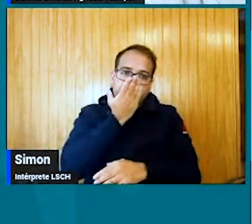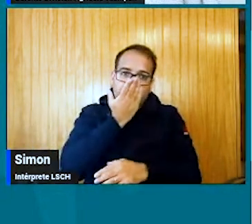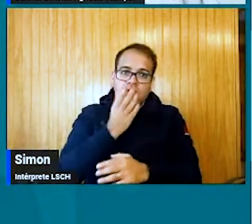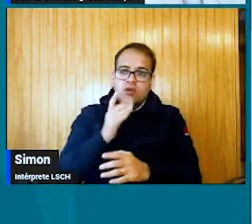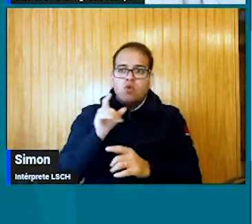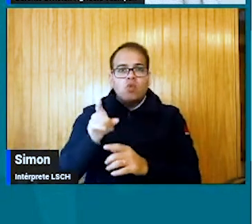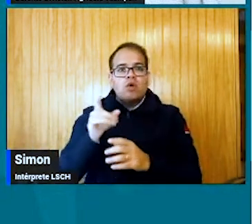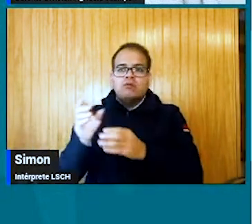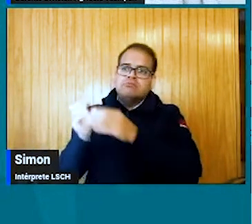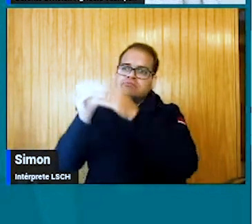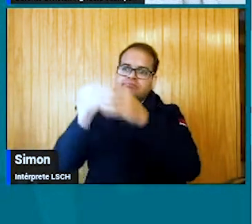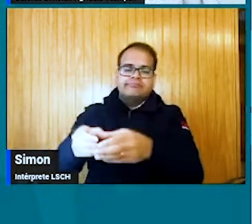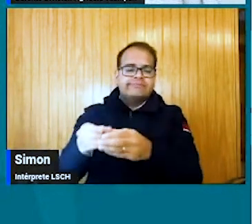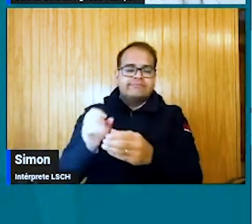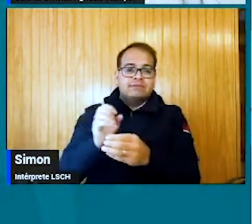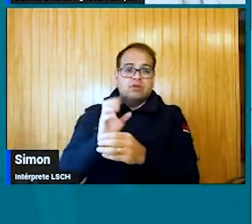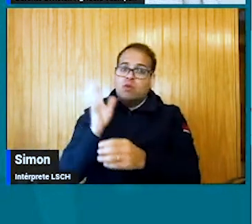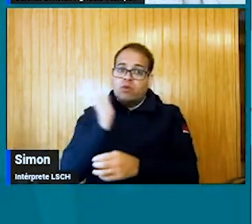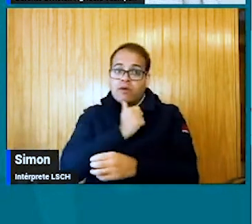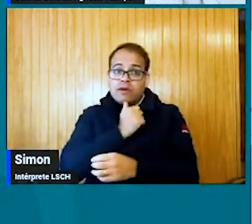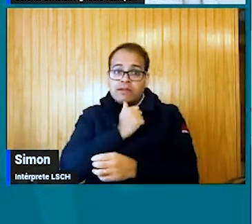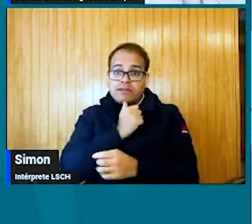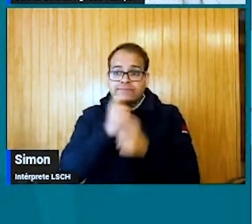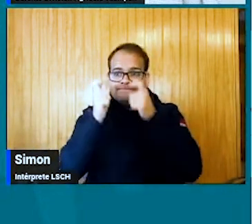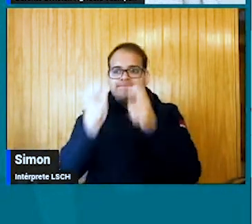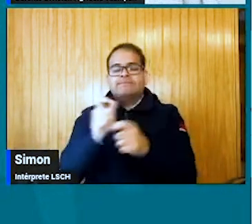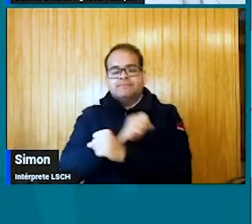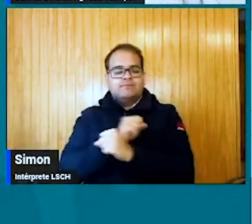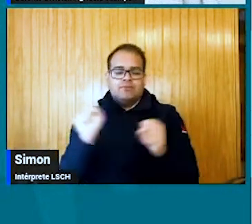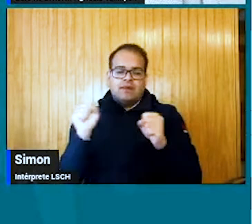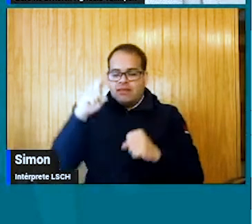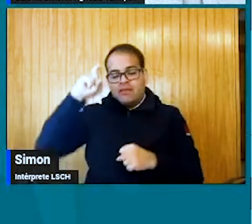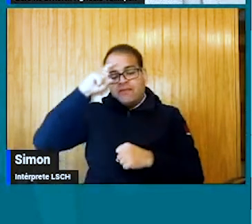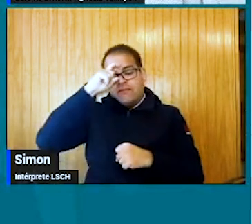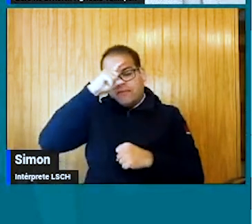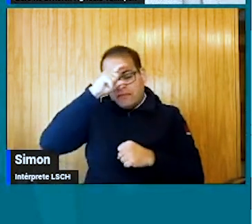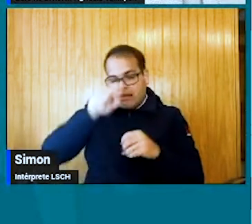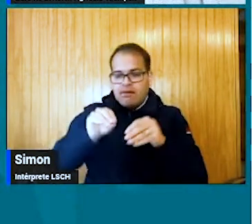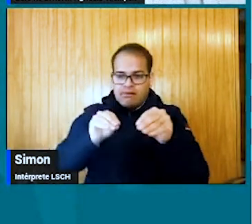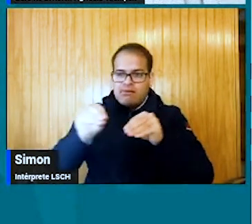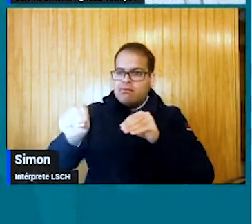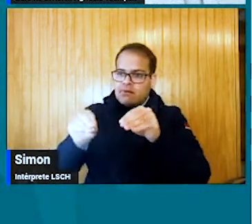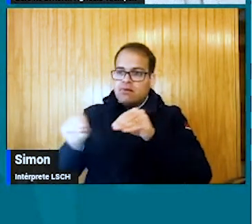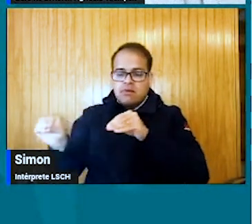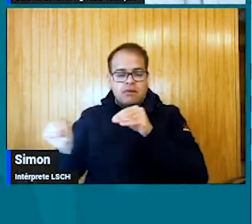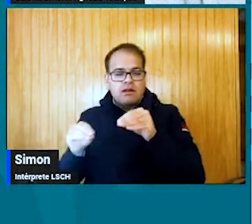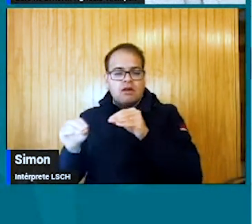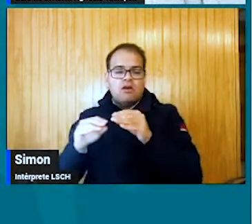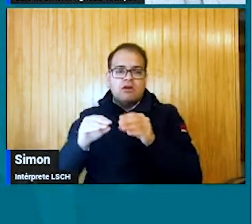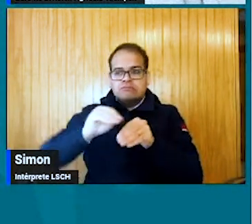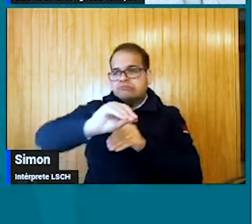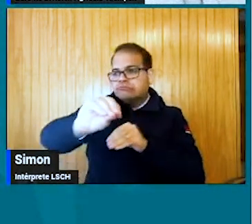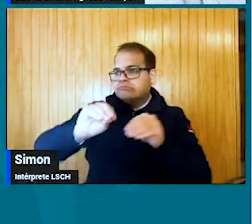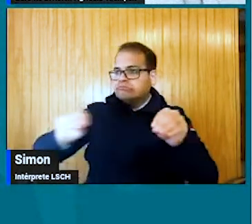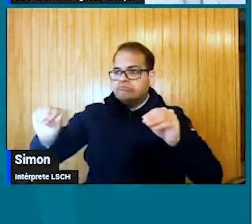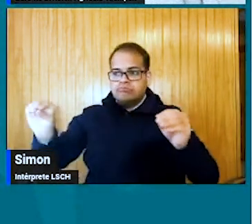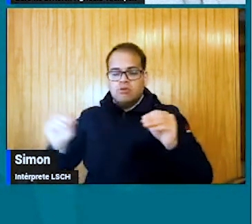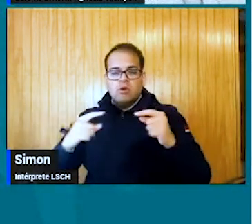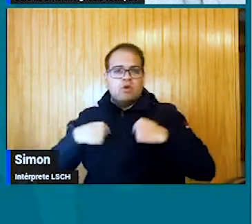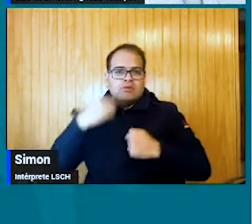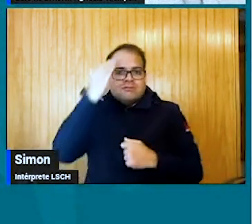cualquier control de la A es súper difícil manejar porque no sé cuándo partir, no sé qué